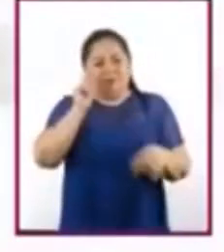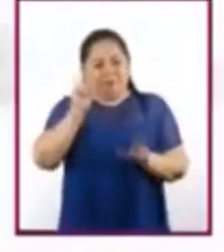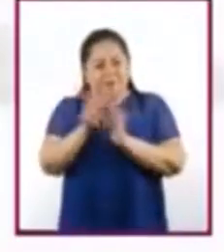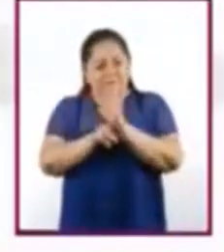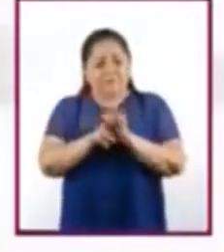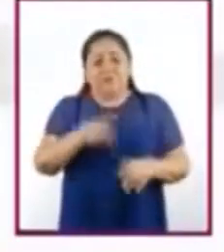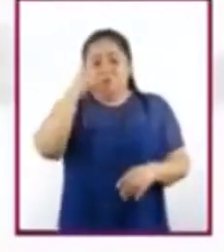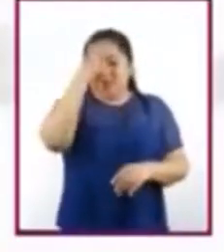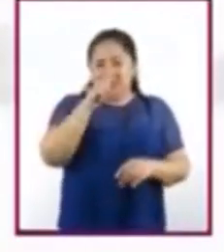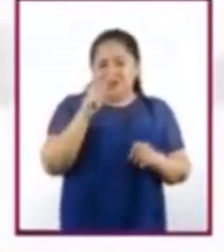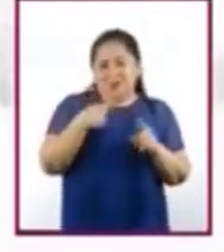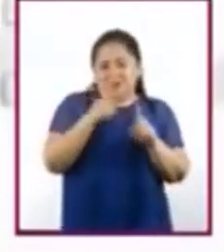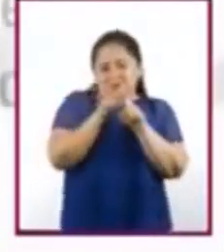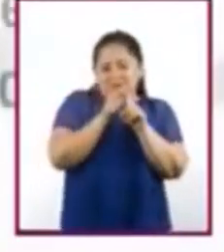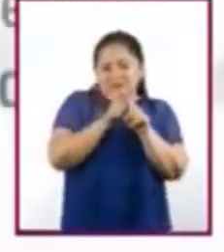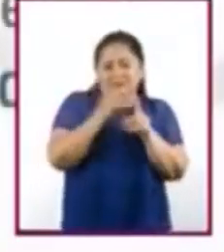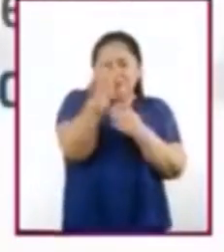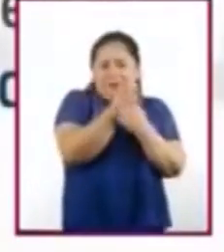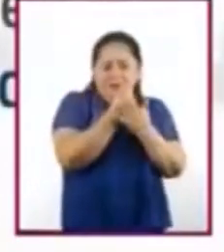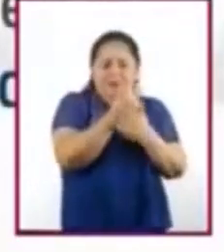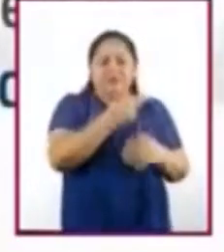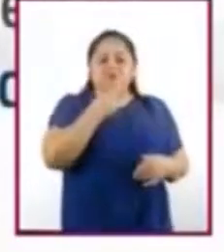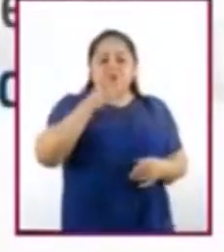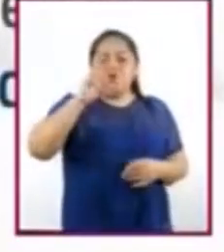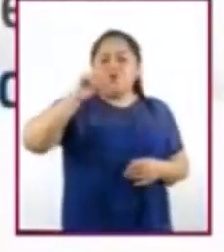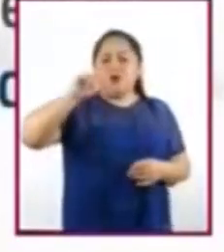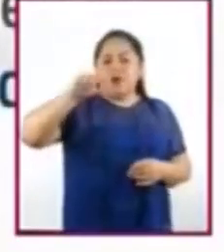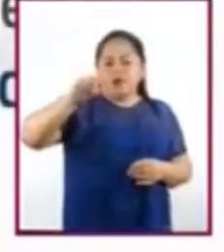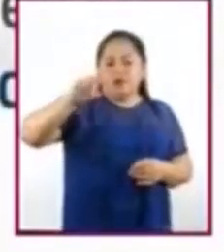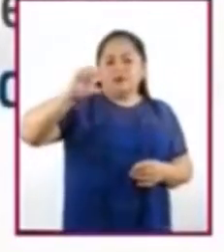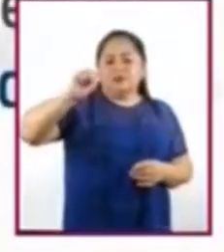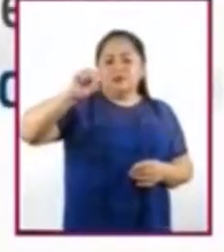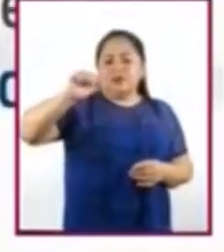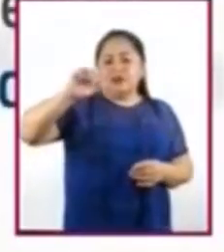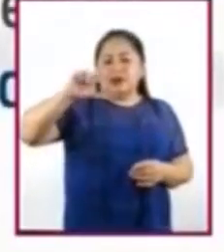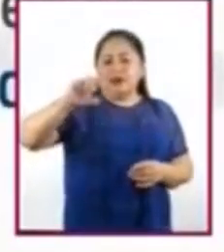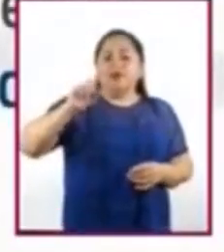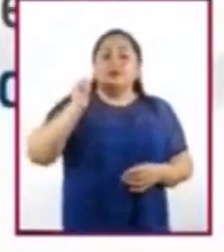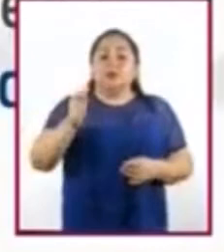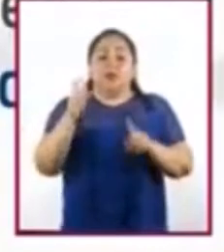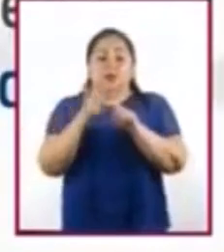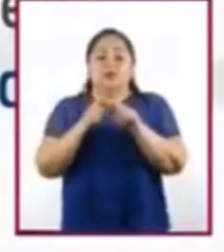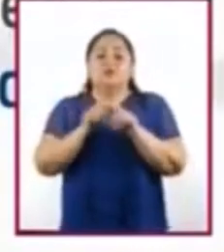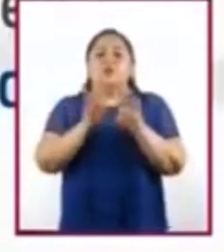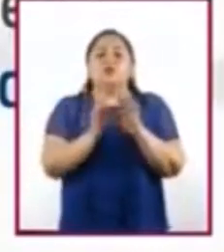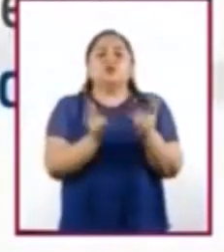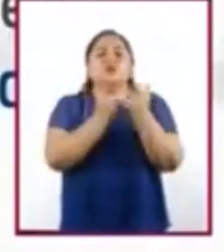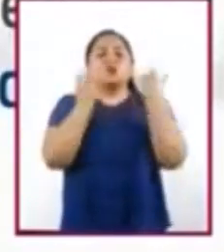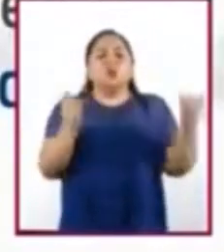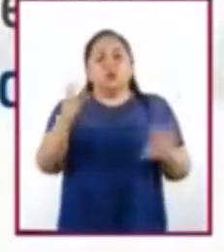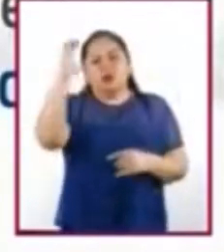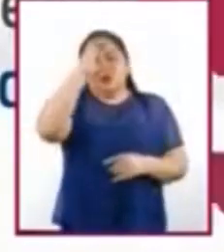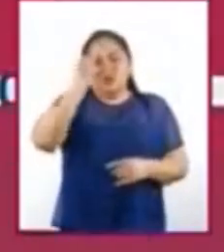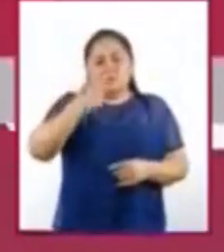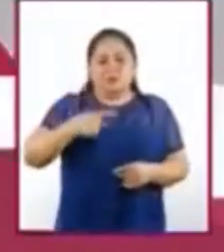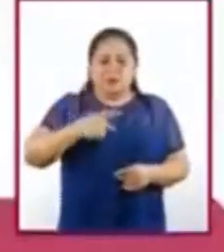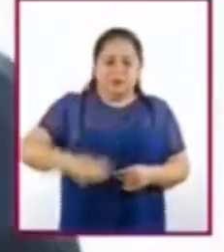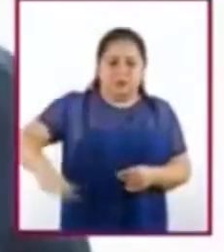el caricaturista e ilustrador inglés Ronald Searle, la historia de las caricaturas es la historia de la conciencia de la